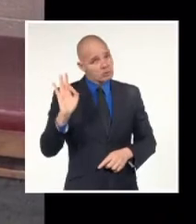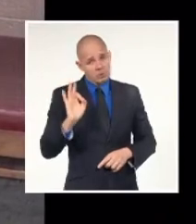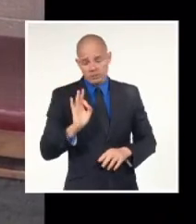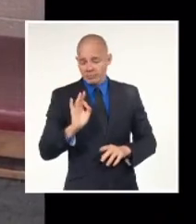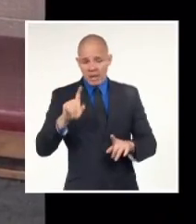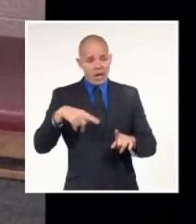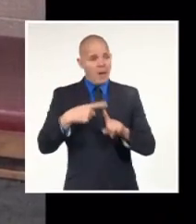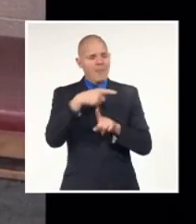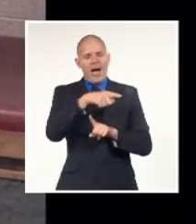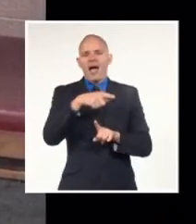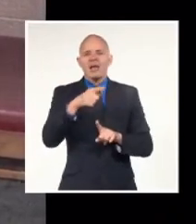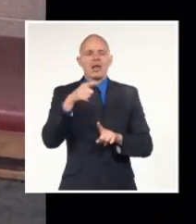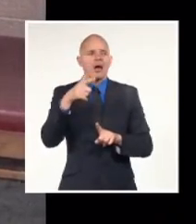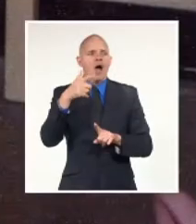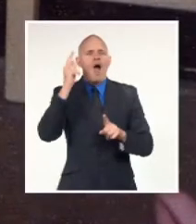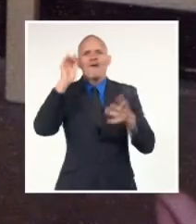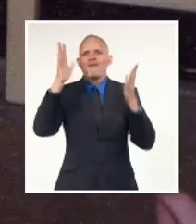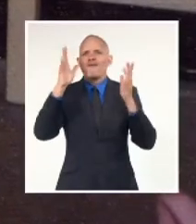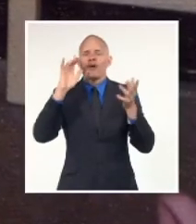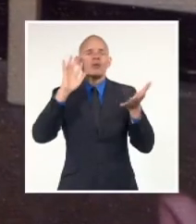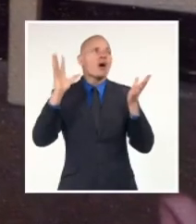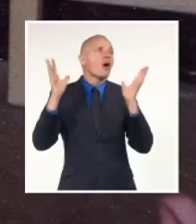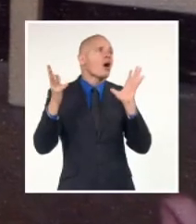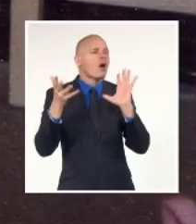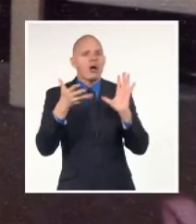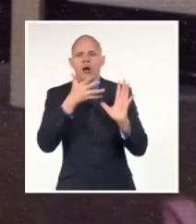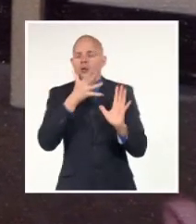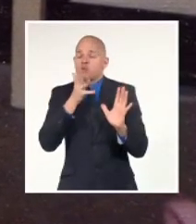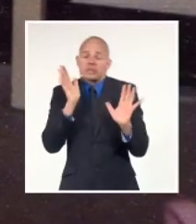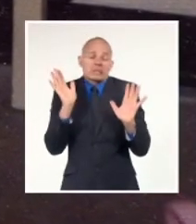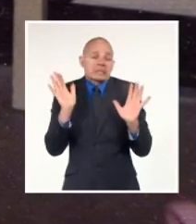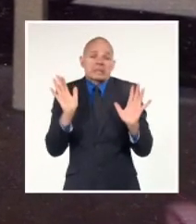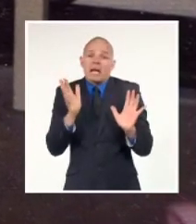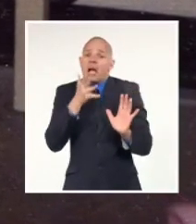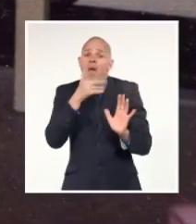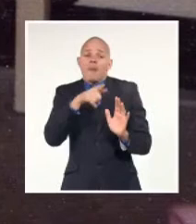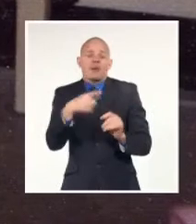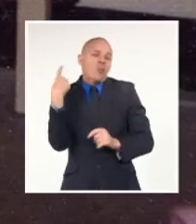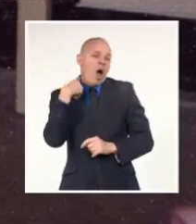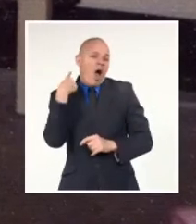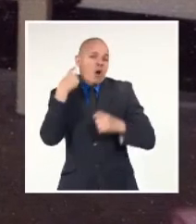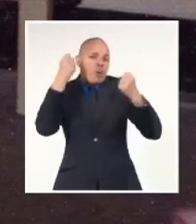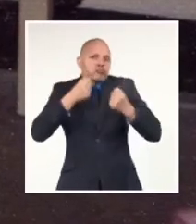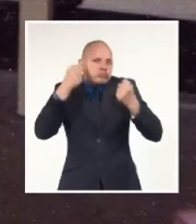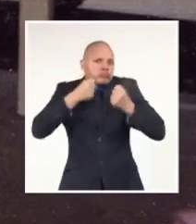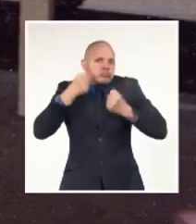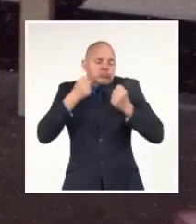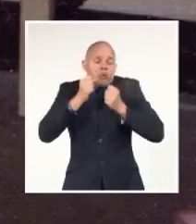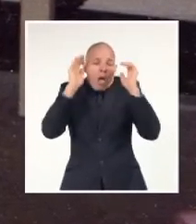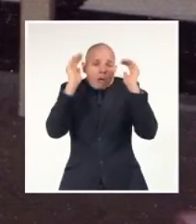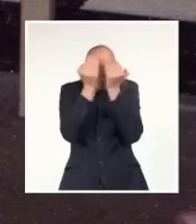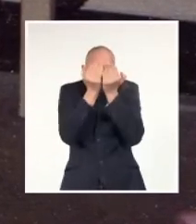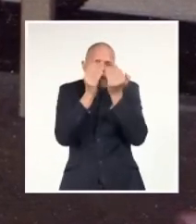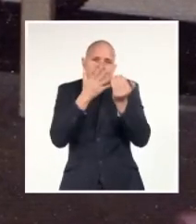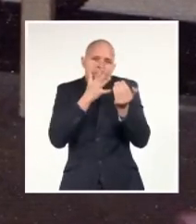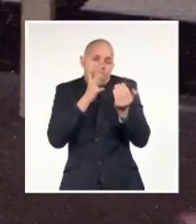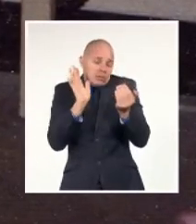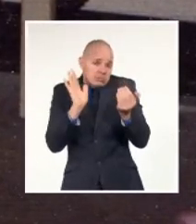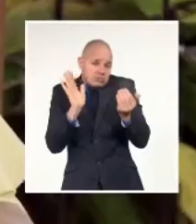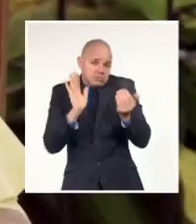perdía hasta dentro de una cajita. Supongo que por estar confinado tantos años a espacios tan